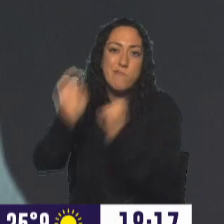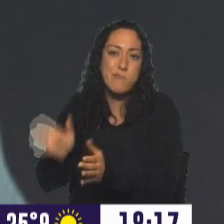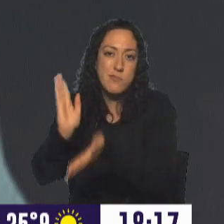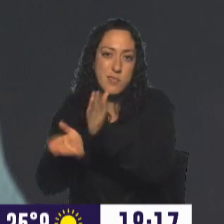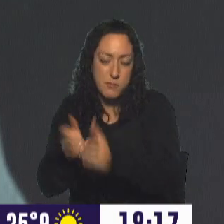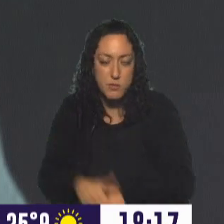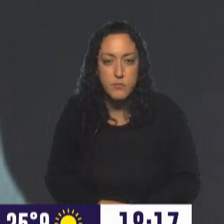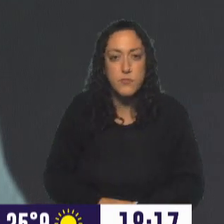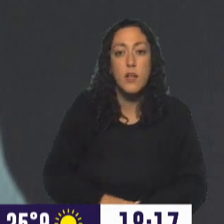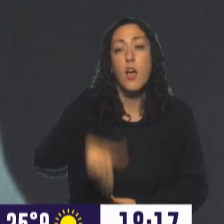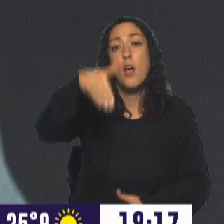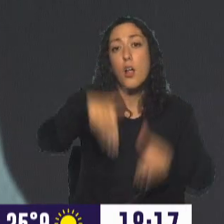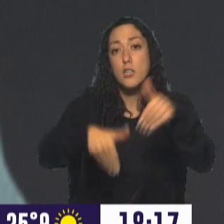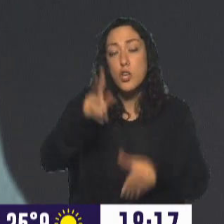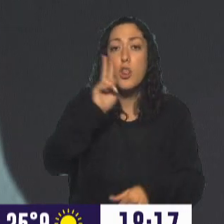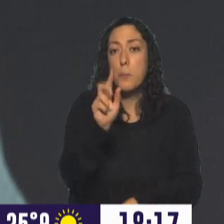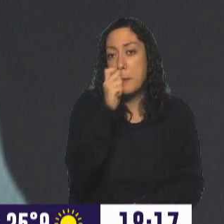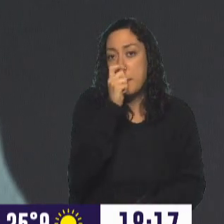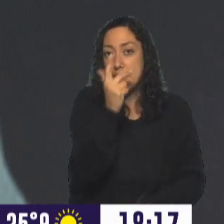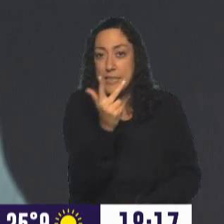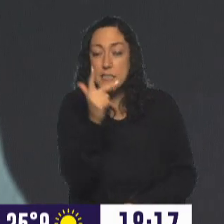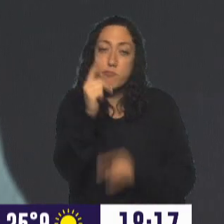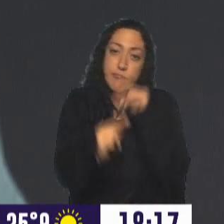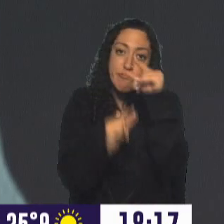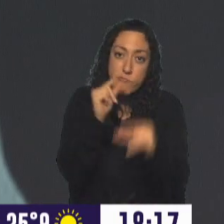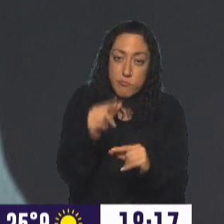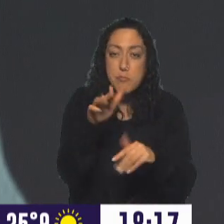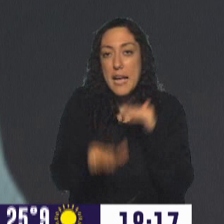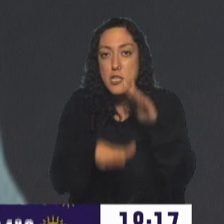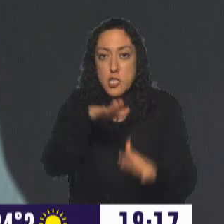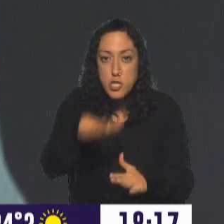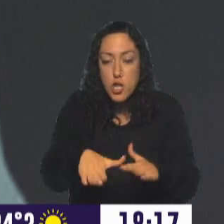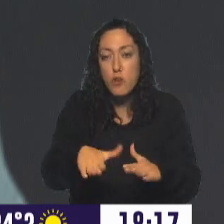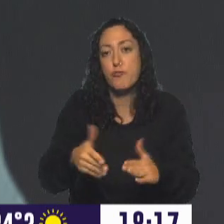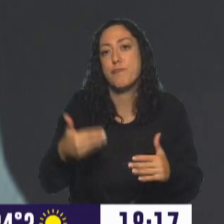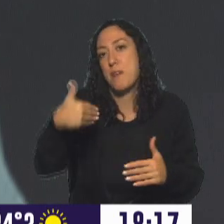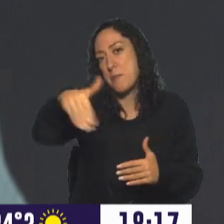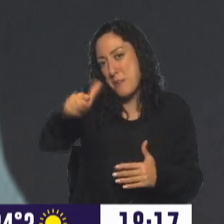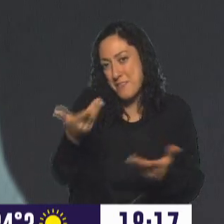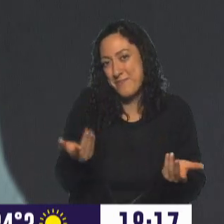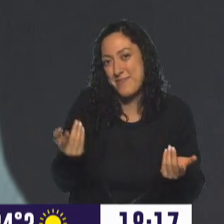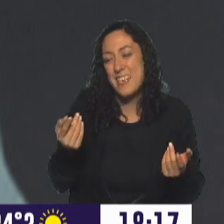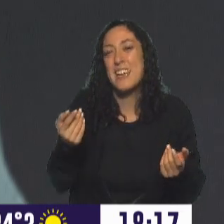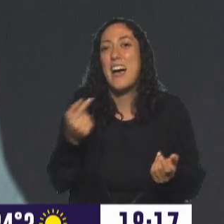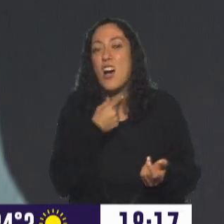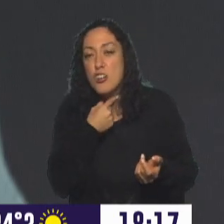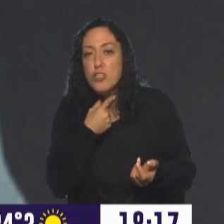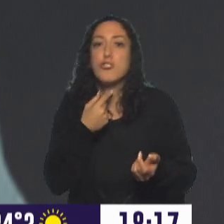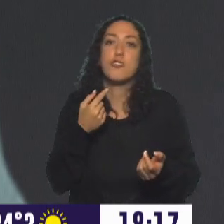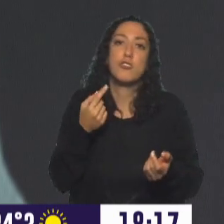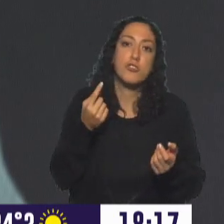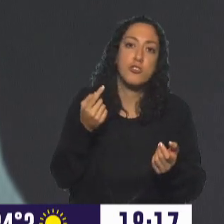Elecciones 2023 y el paso a paso se va dando de cara a las elecciones, por supuesto. Paso en agosto y luego las